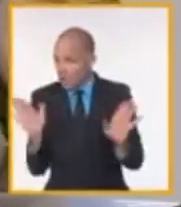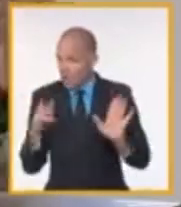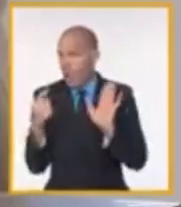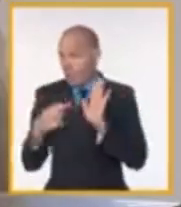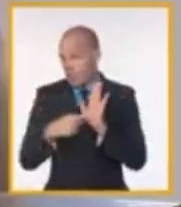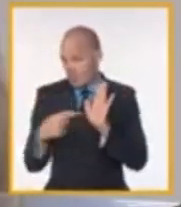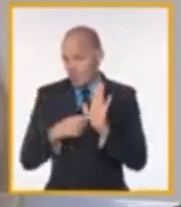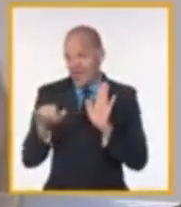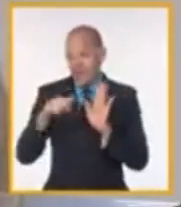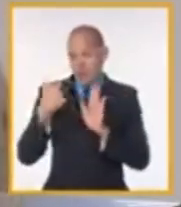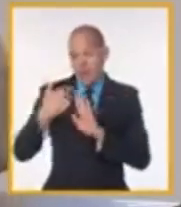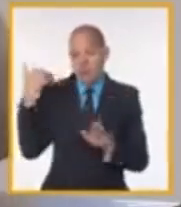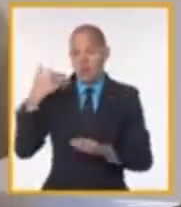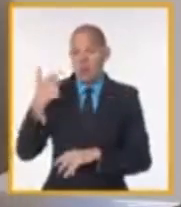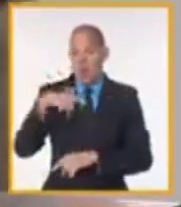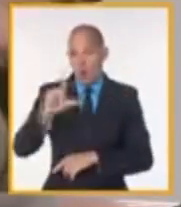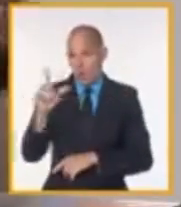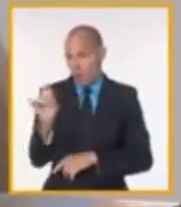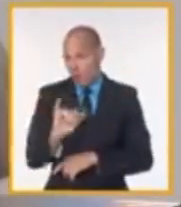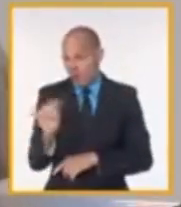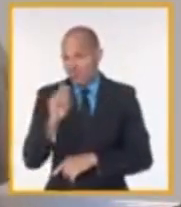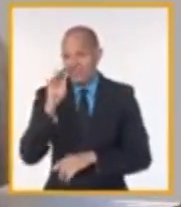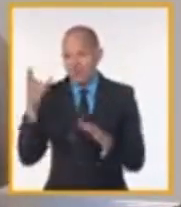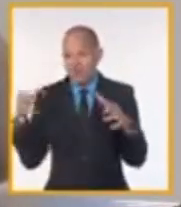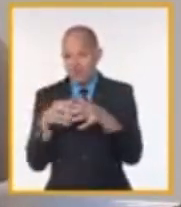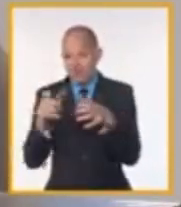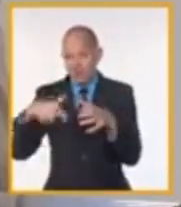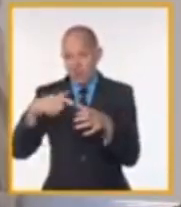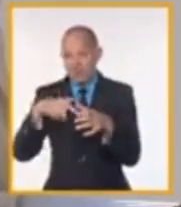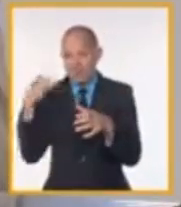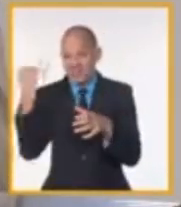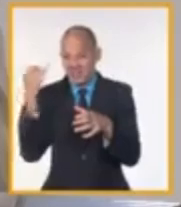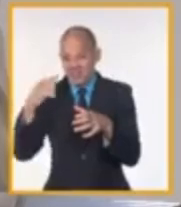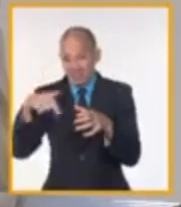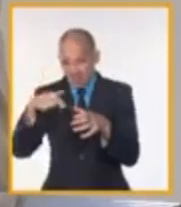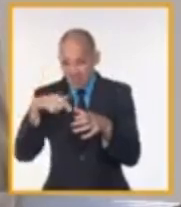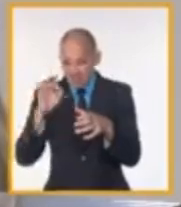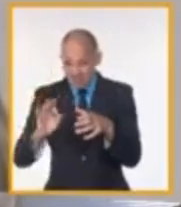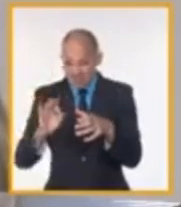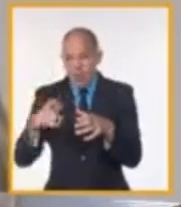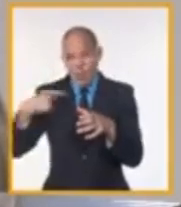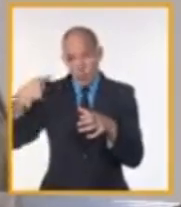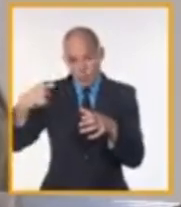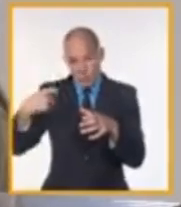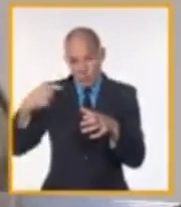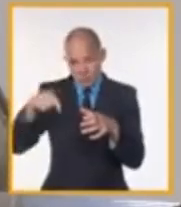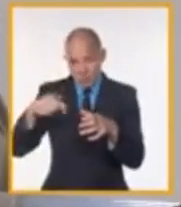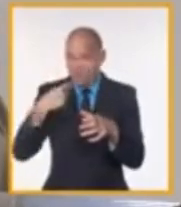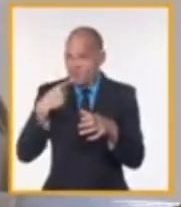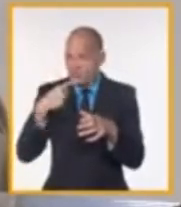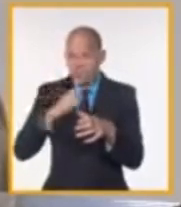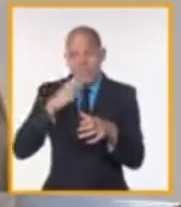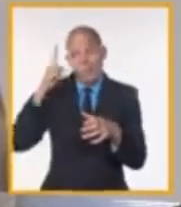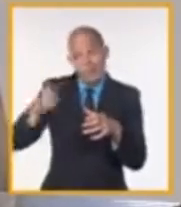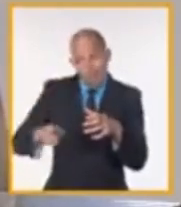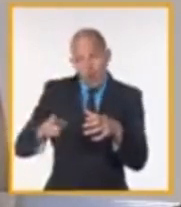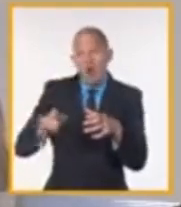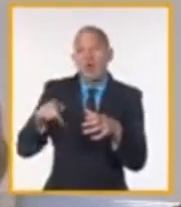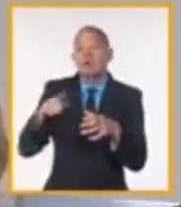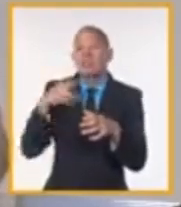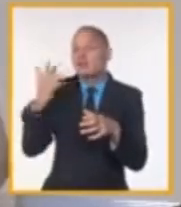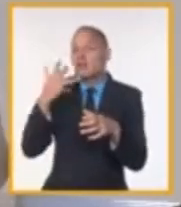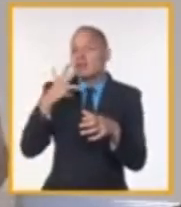hubo en julio de la comisión internacional de de la Corte Internacional de Justicia y Estados Unidos está diciendo